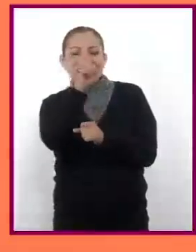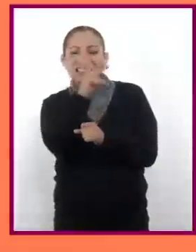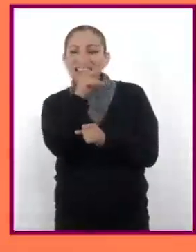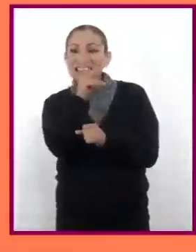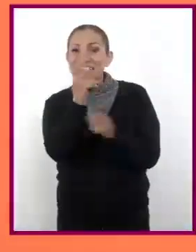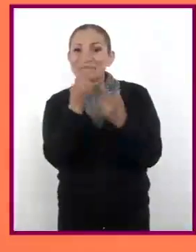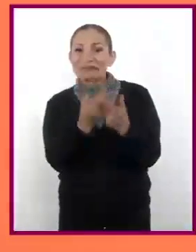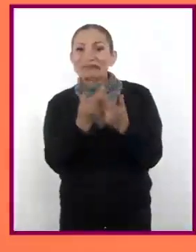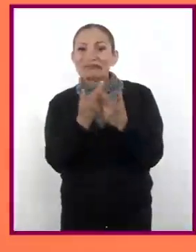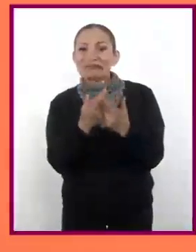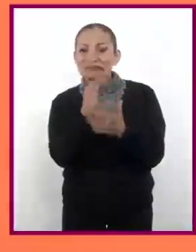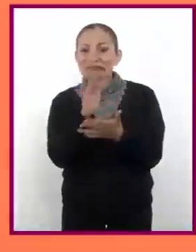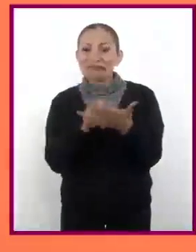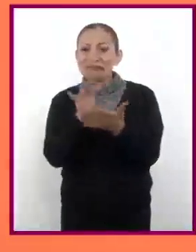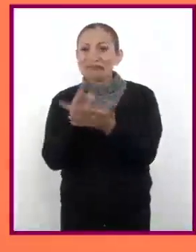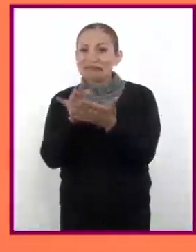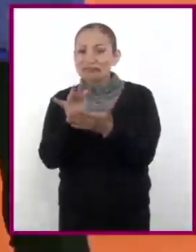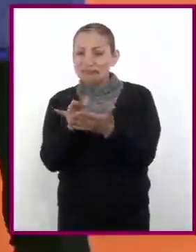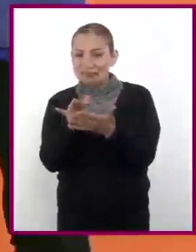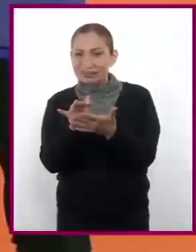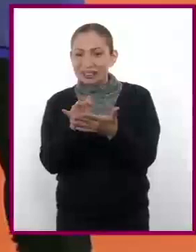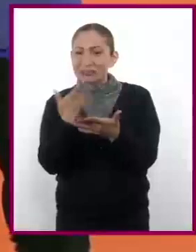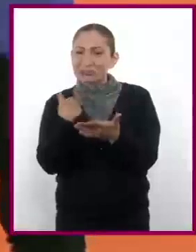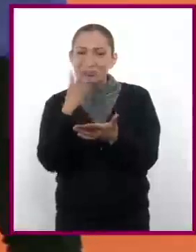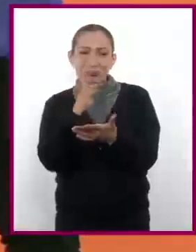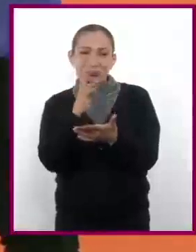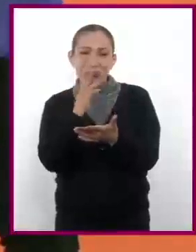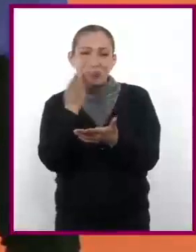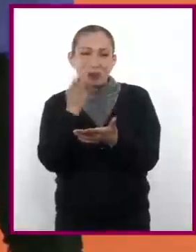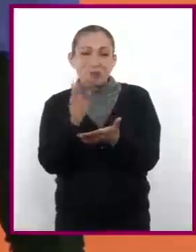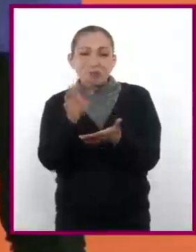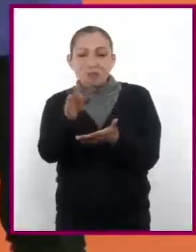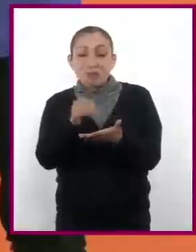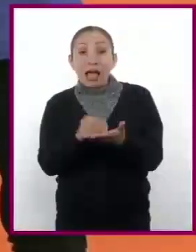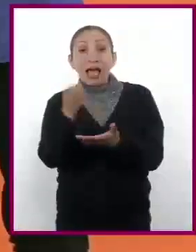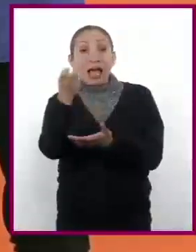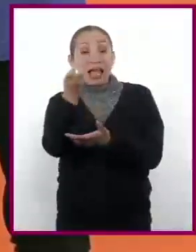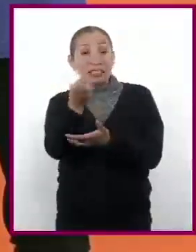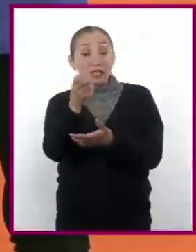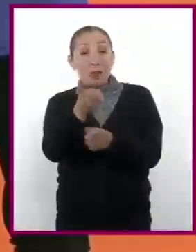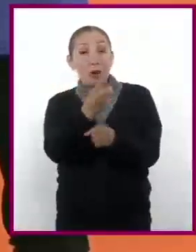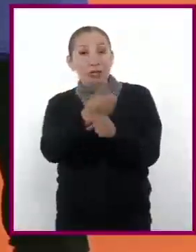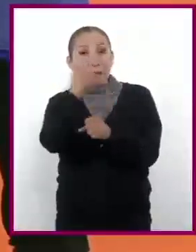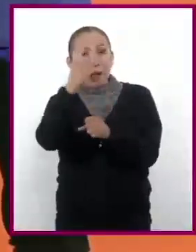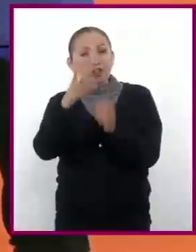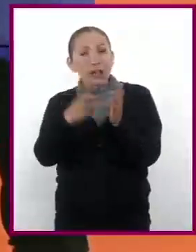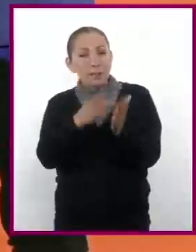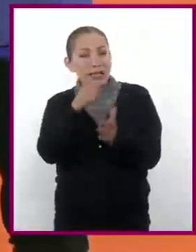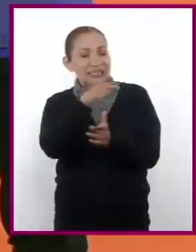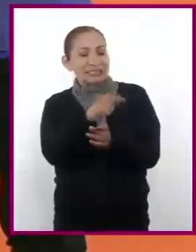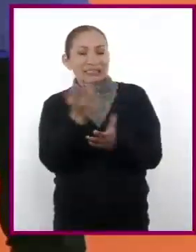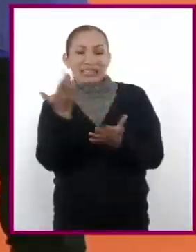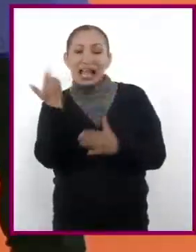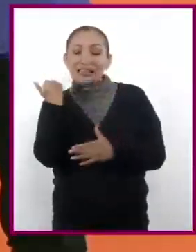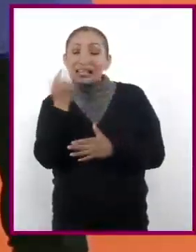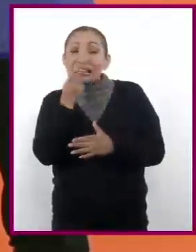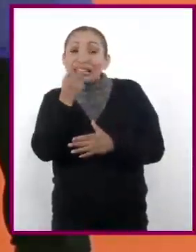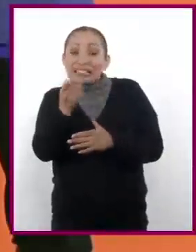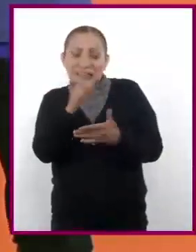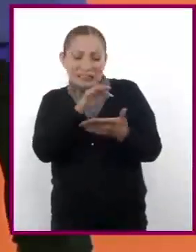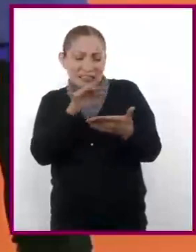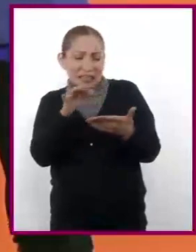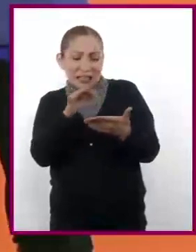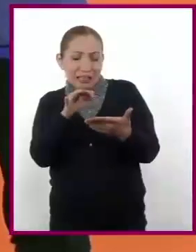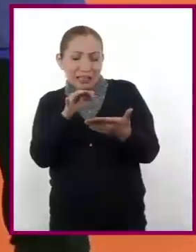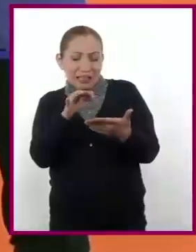la cantidad de tecnicismos que tiene. Esta es la oportunidad para releer lo que dice un texto